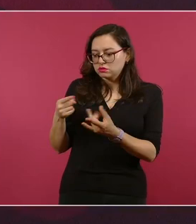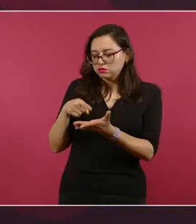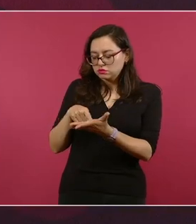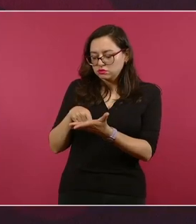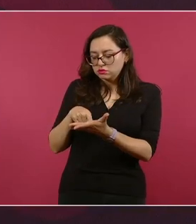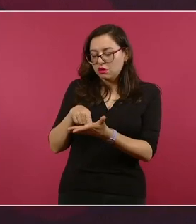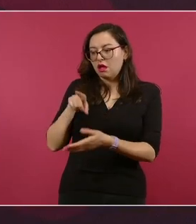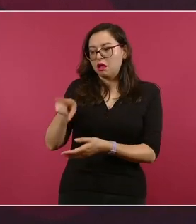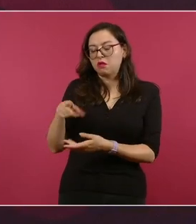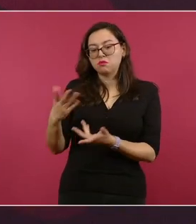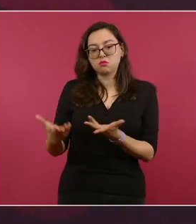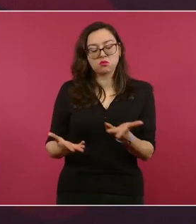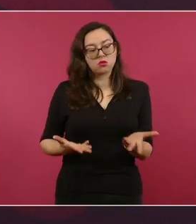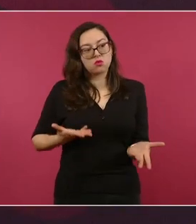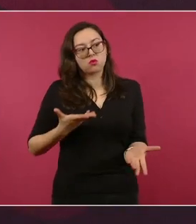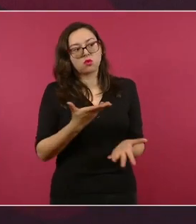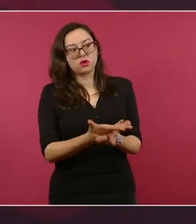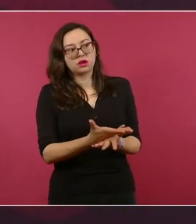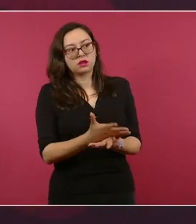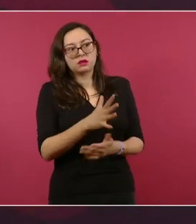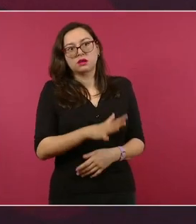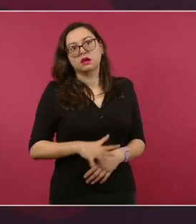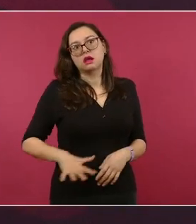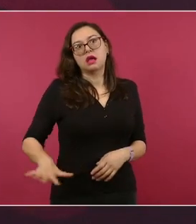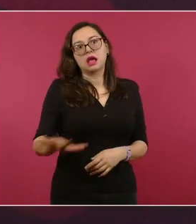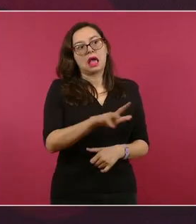planteó la abolición de la esclavitud